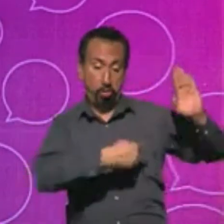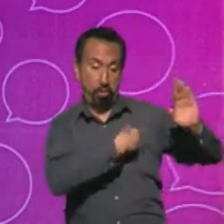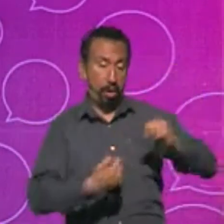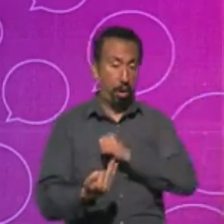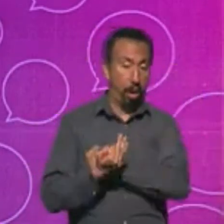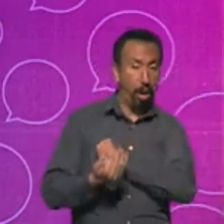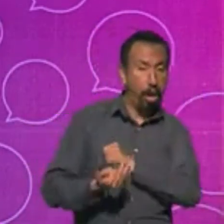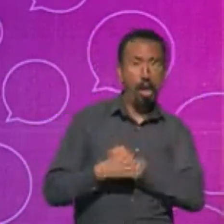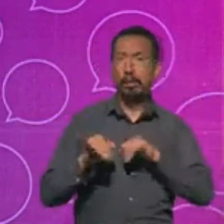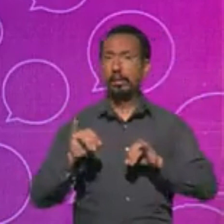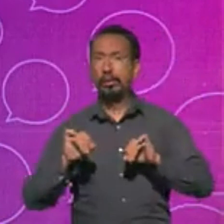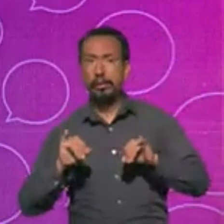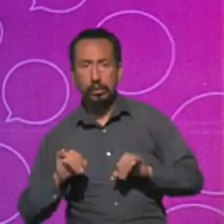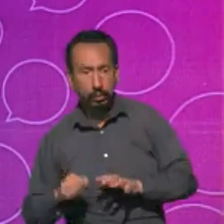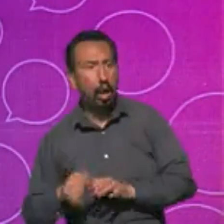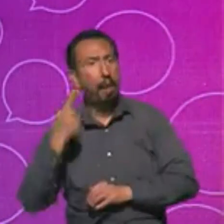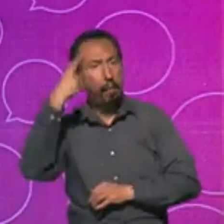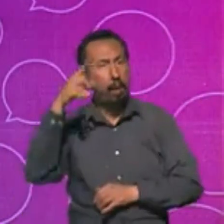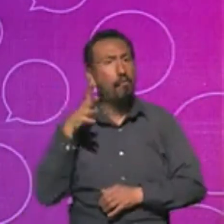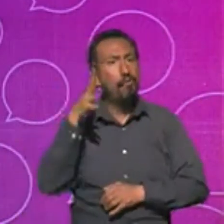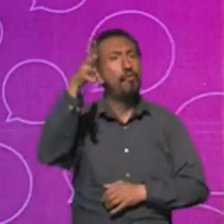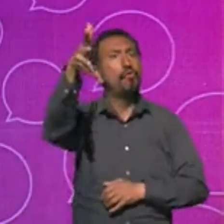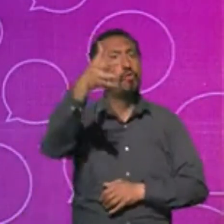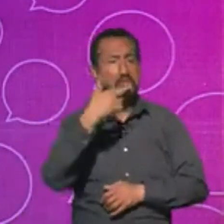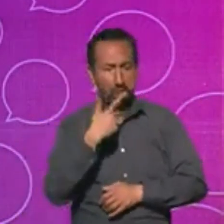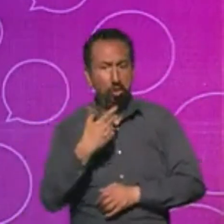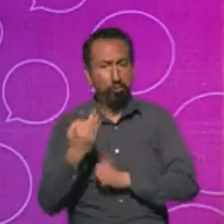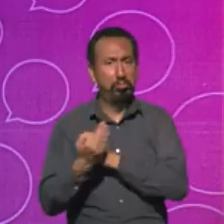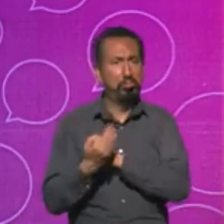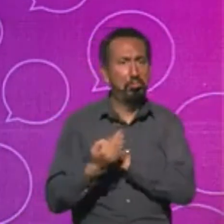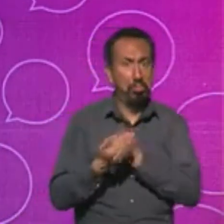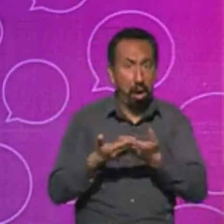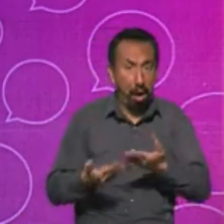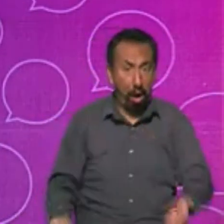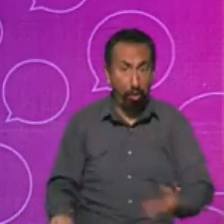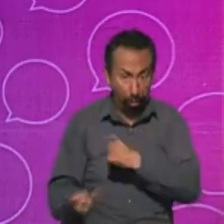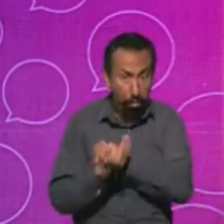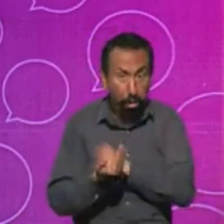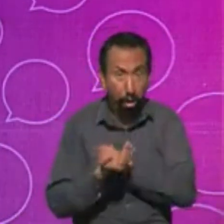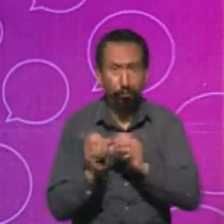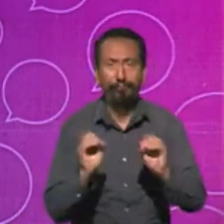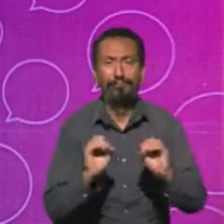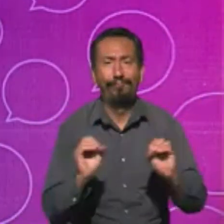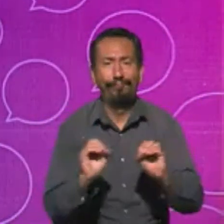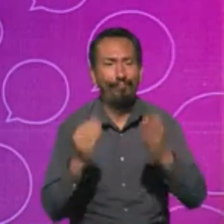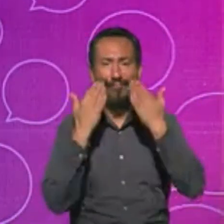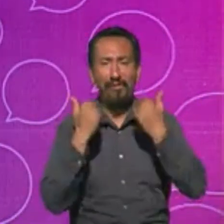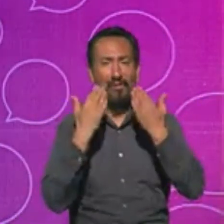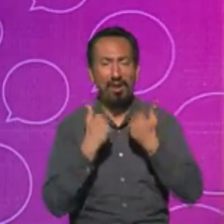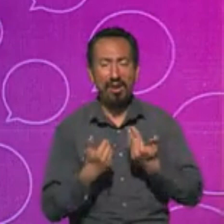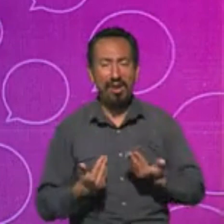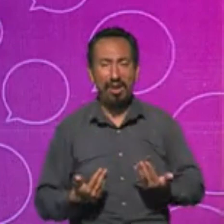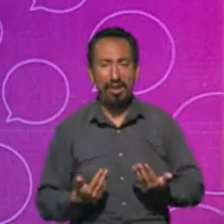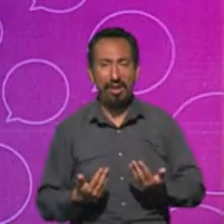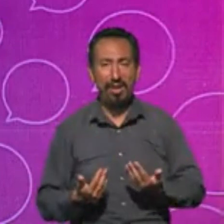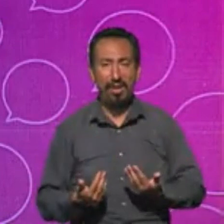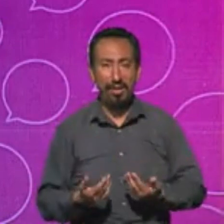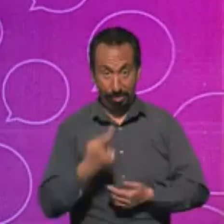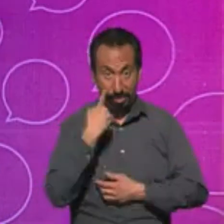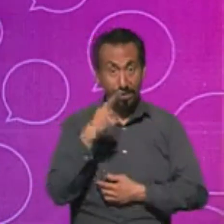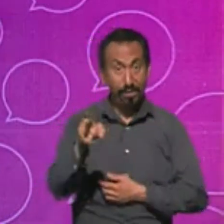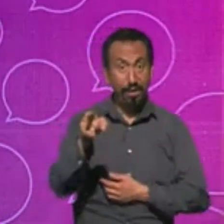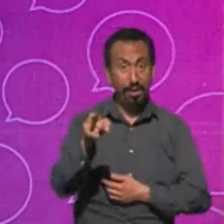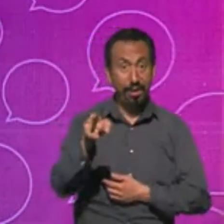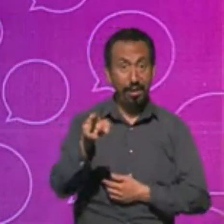iban a dar un mejor futuro y un mejor Porvenir hoy en día eso no es cierto y no existe te has dado cuenta